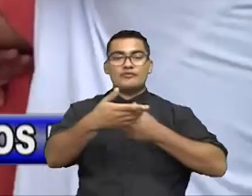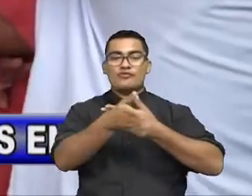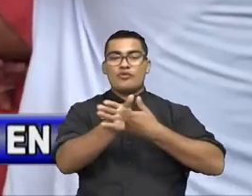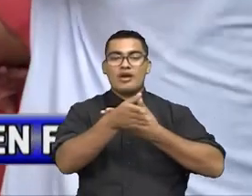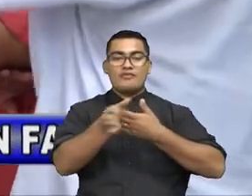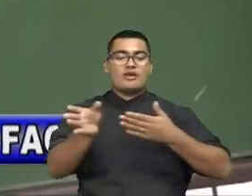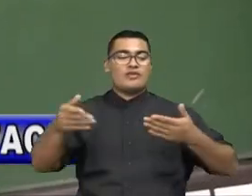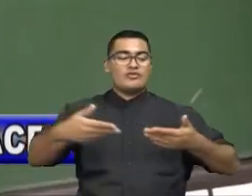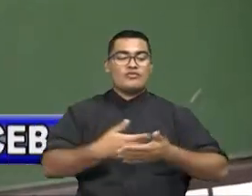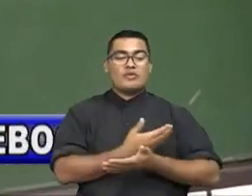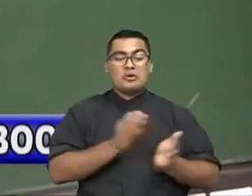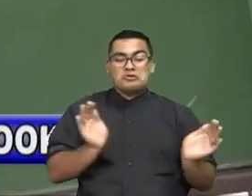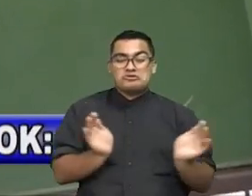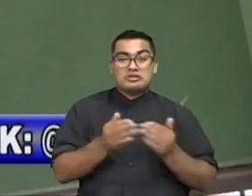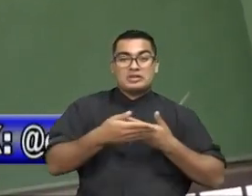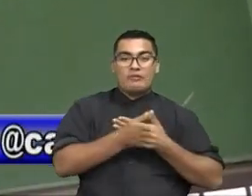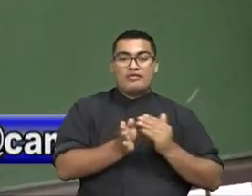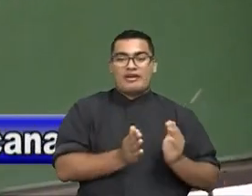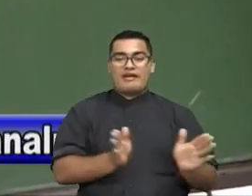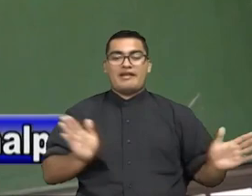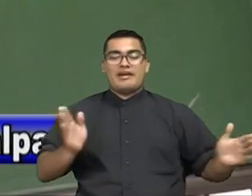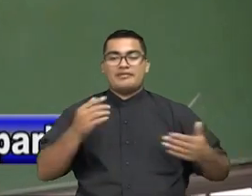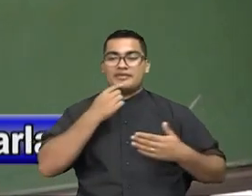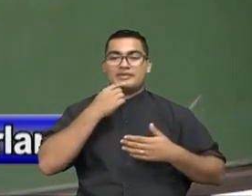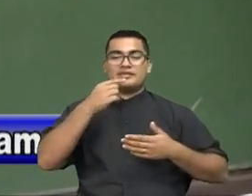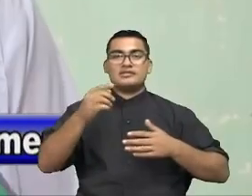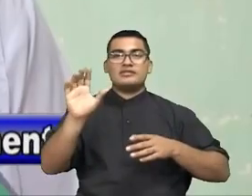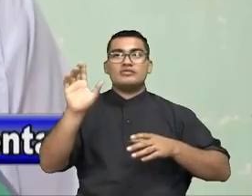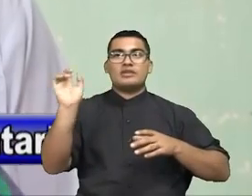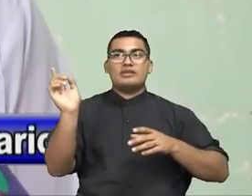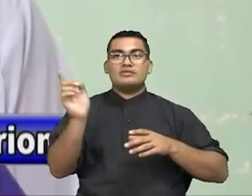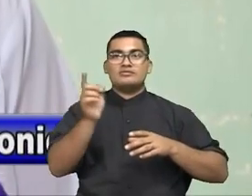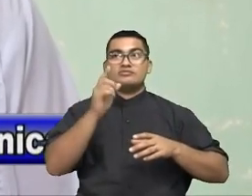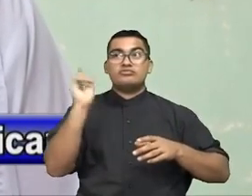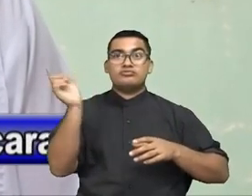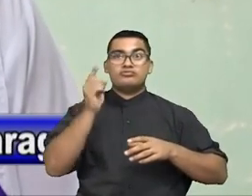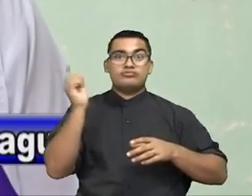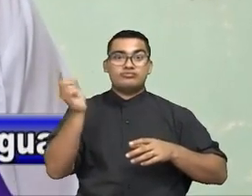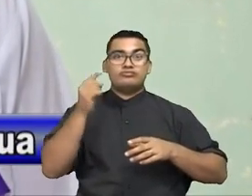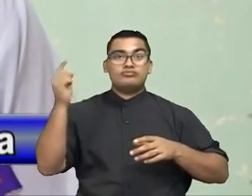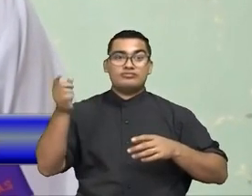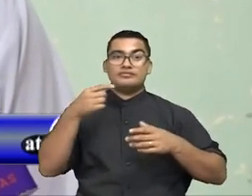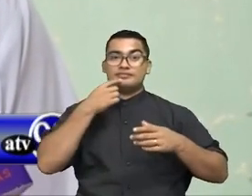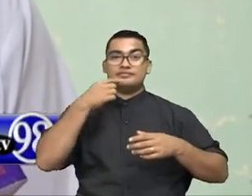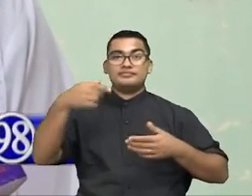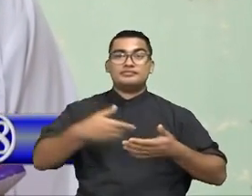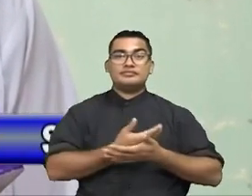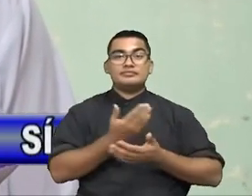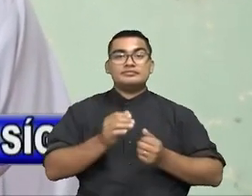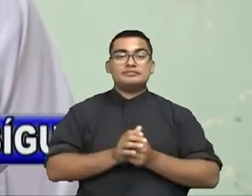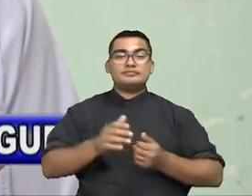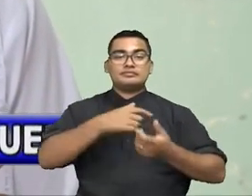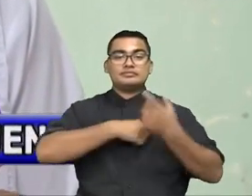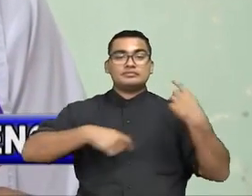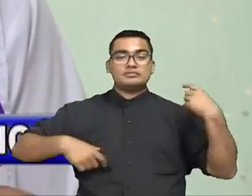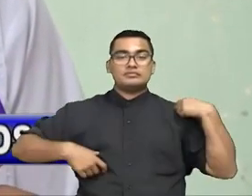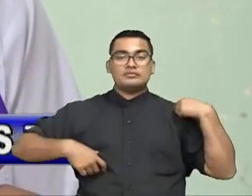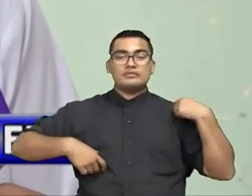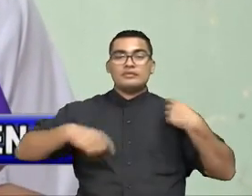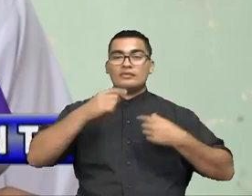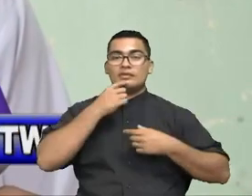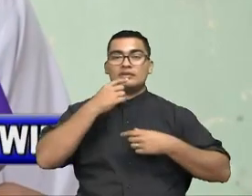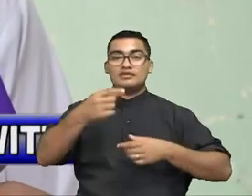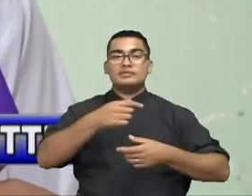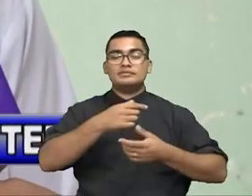de la climatización y abanicos en las salas de espera. Recibe nuevamente la presidencia. Uno de los mensajes